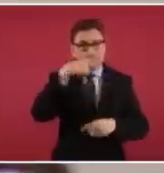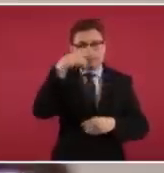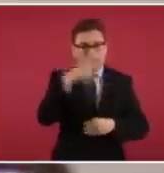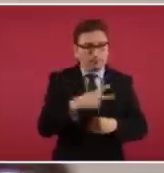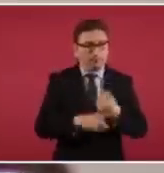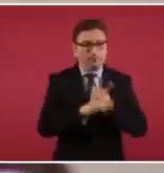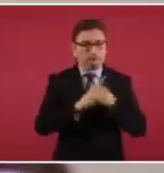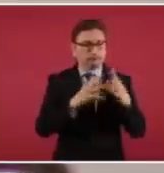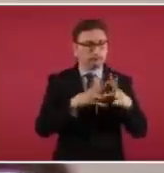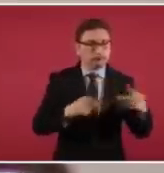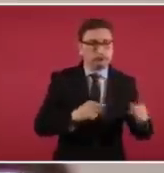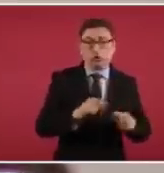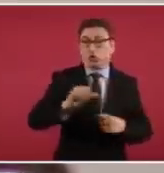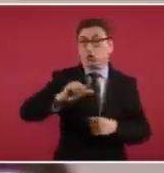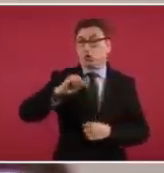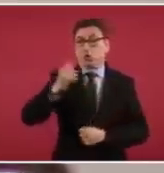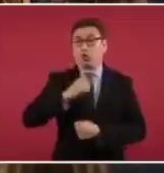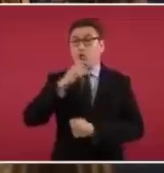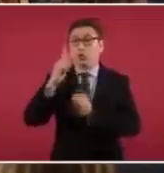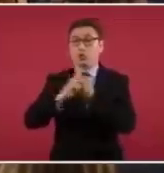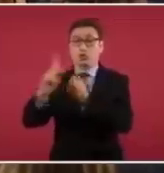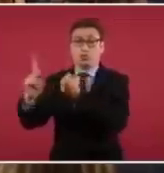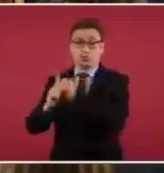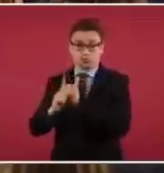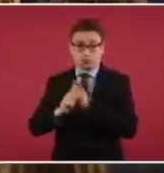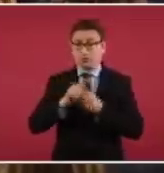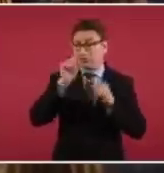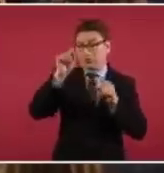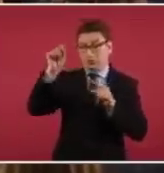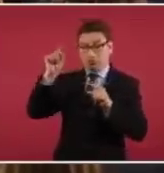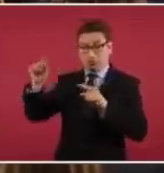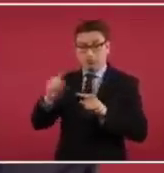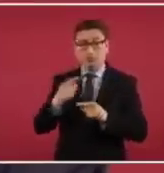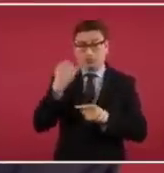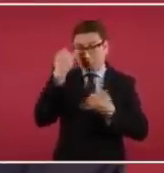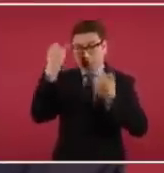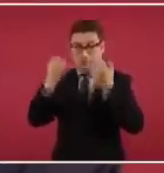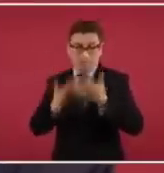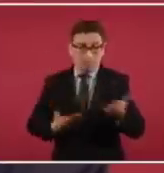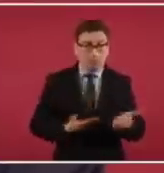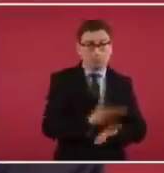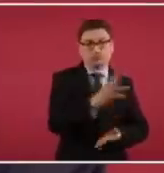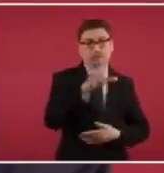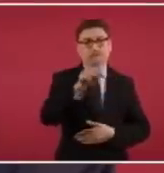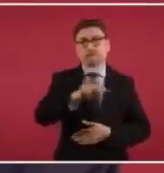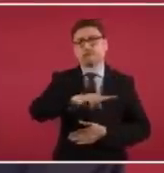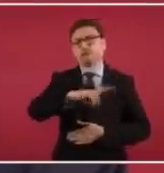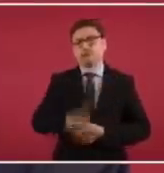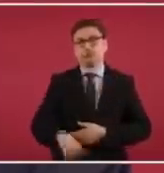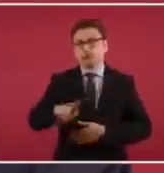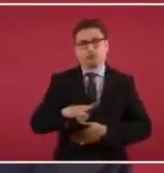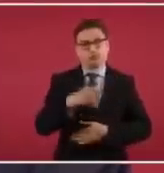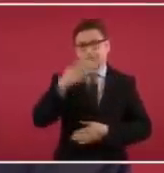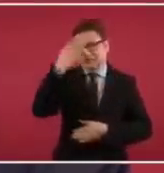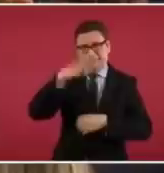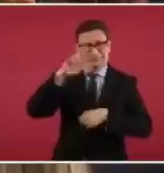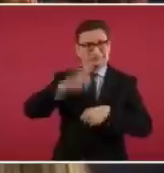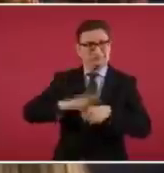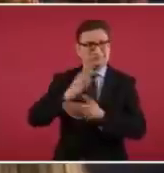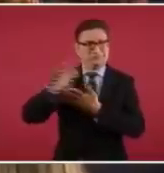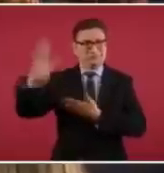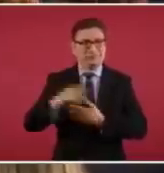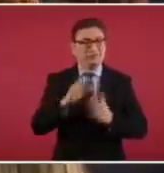de ninguna potencia, de ninguna hegemonía, de ningún país extranjero. Es muy clara